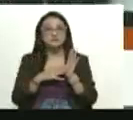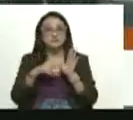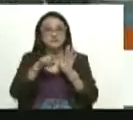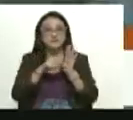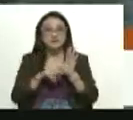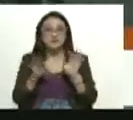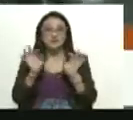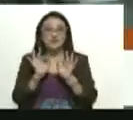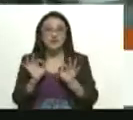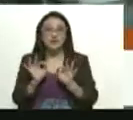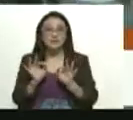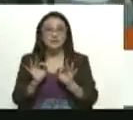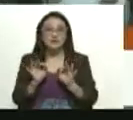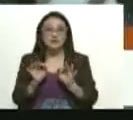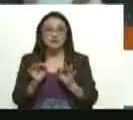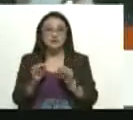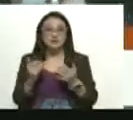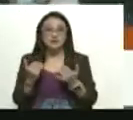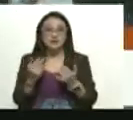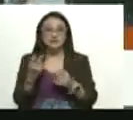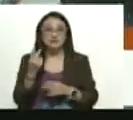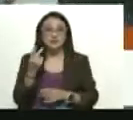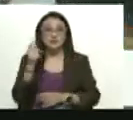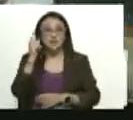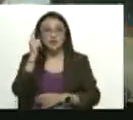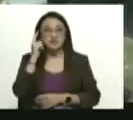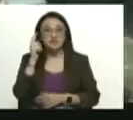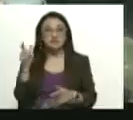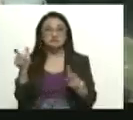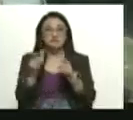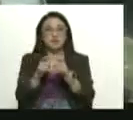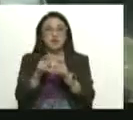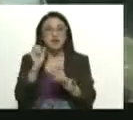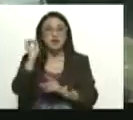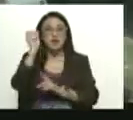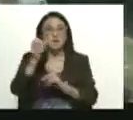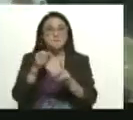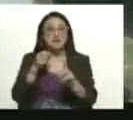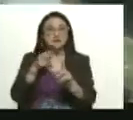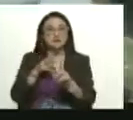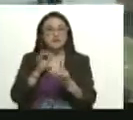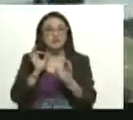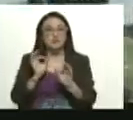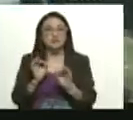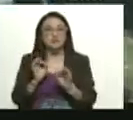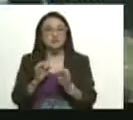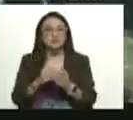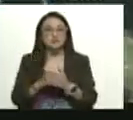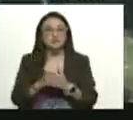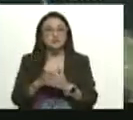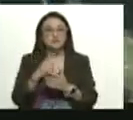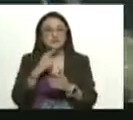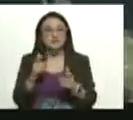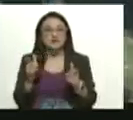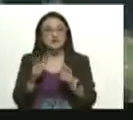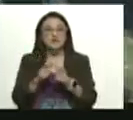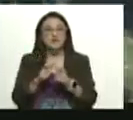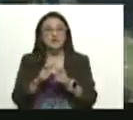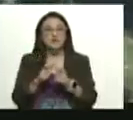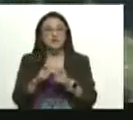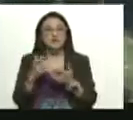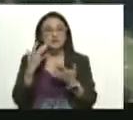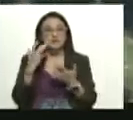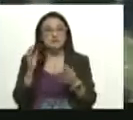que se ha dado en este segundo día de la cumbre de la Amazonía. Puntualizaba que se reunieron iniciativas y